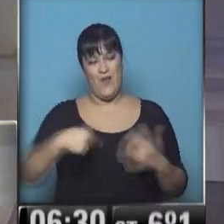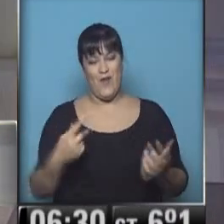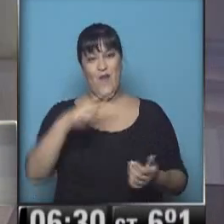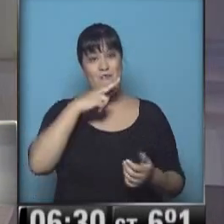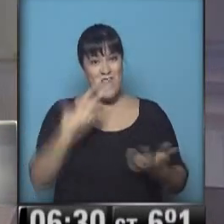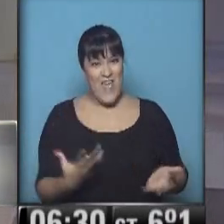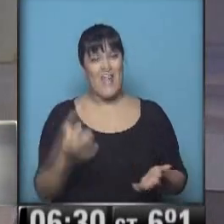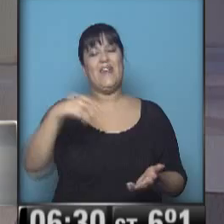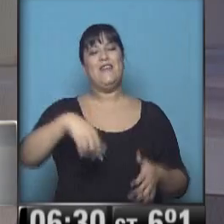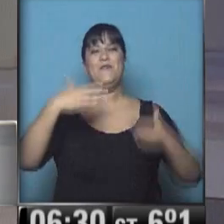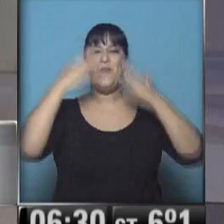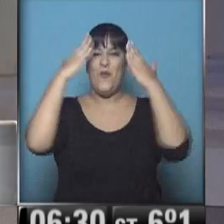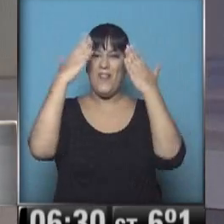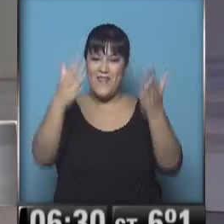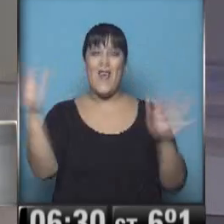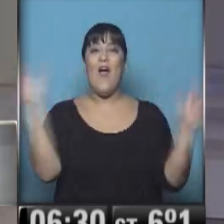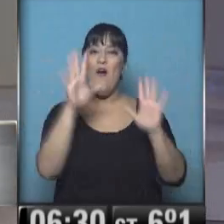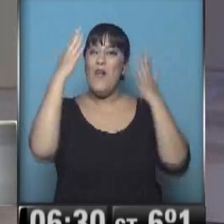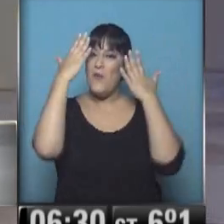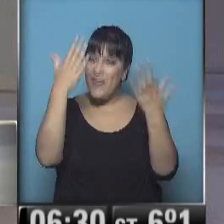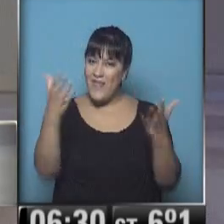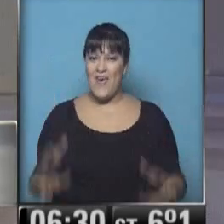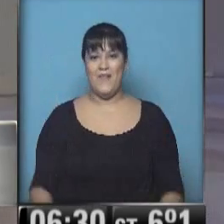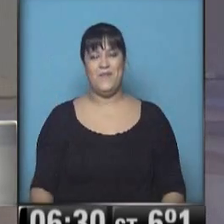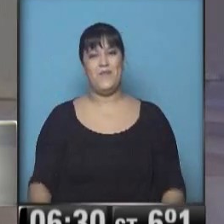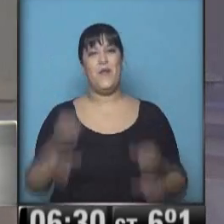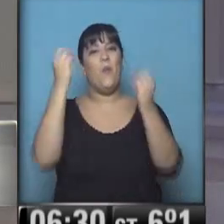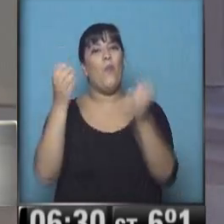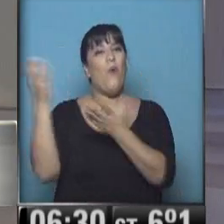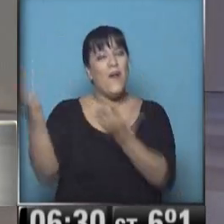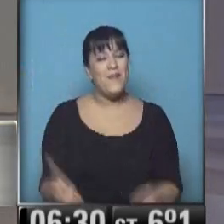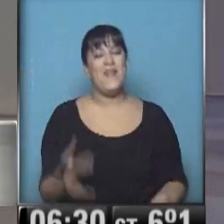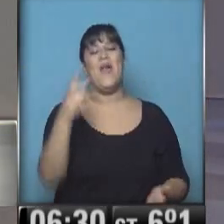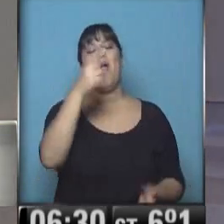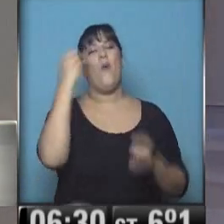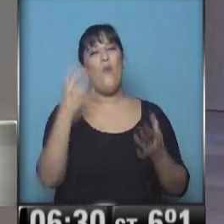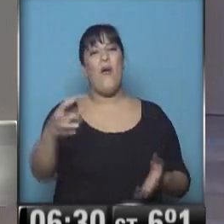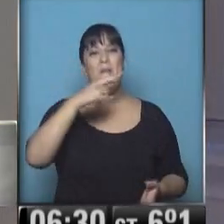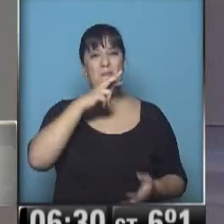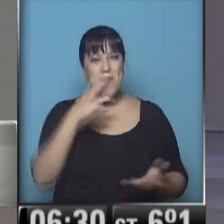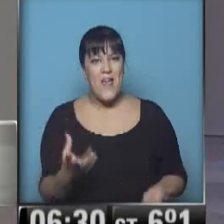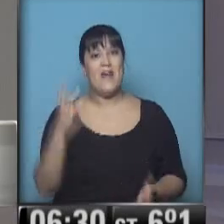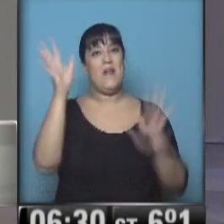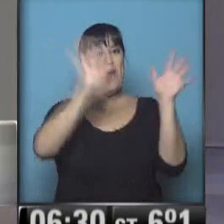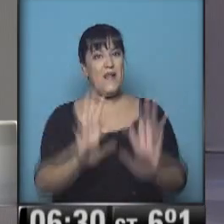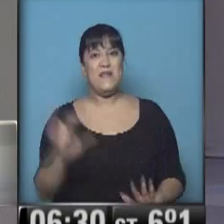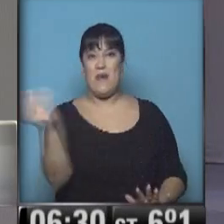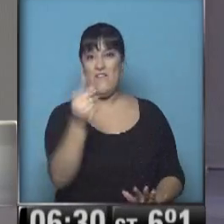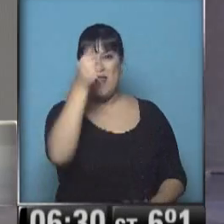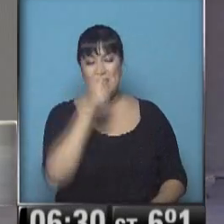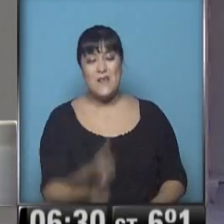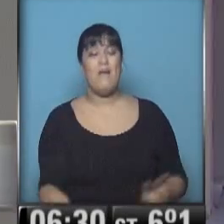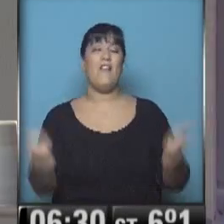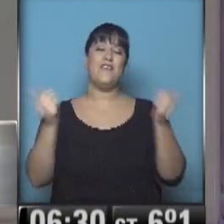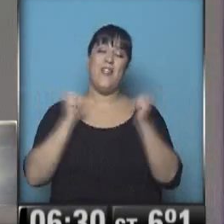¡Buen día, buen día! ¡Hola, buen día! Buen día, buen viernes, prepárese para un fin de semana lindo, que